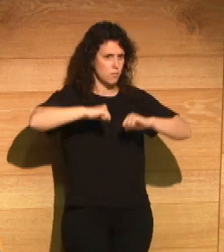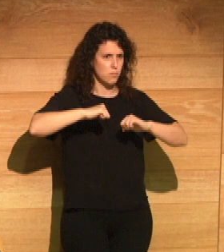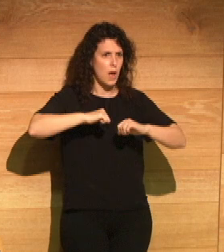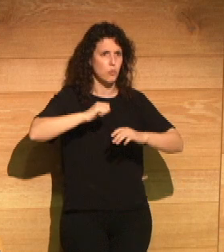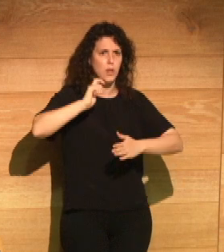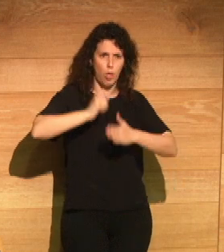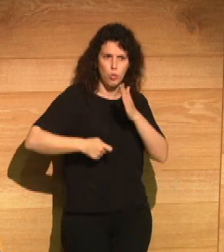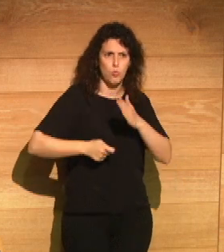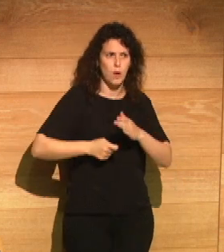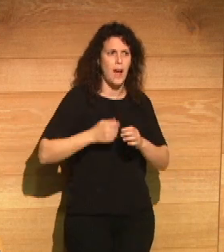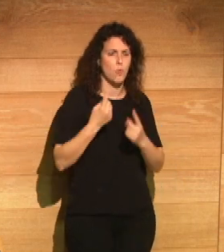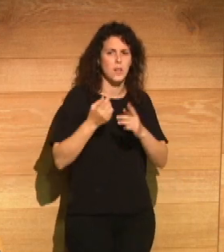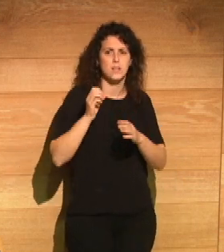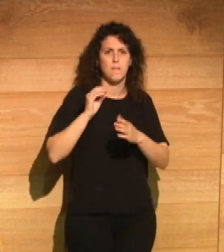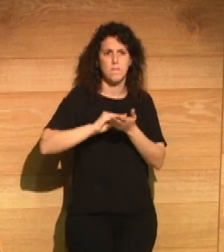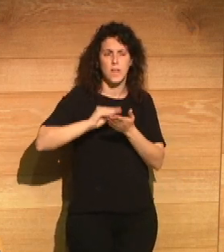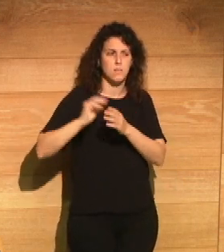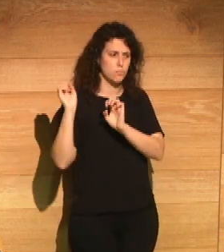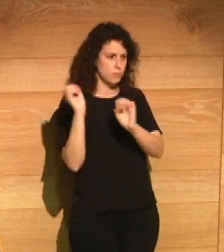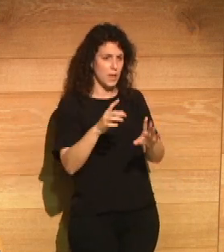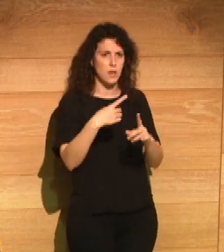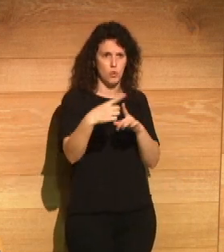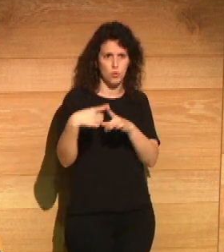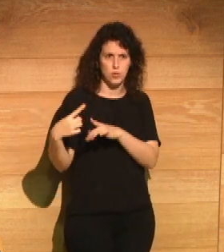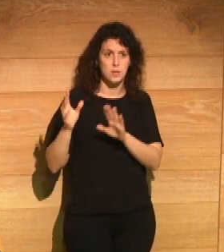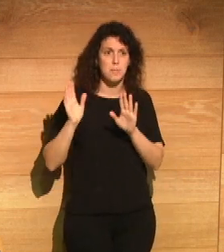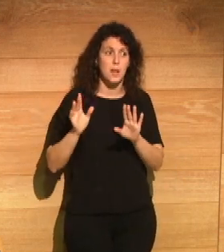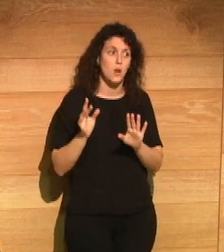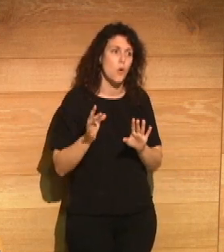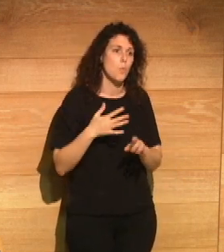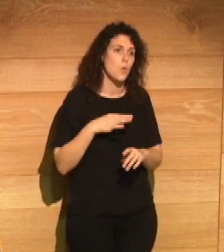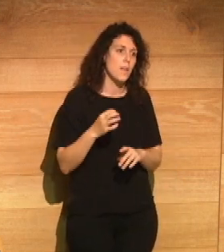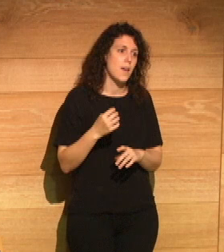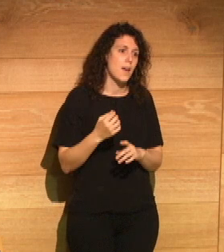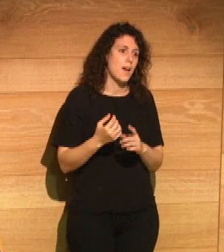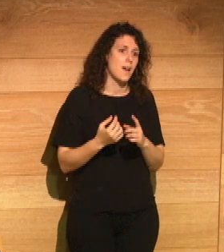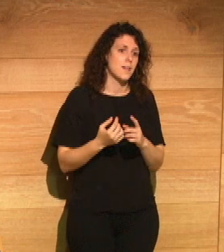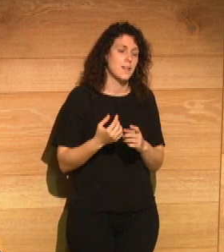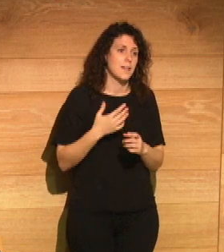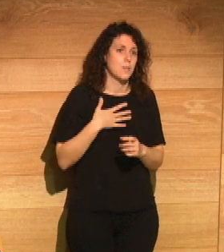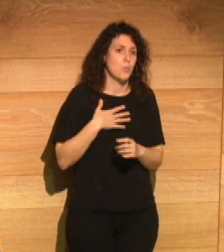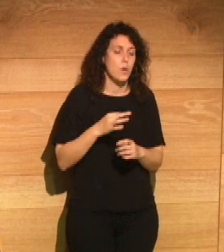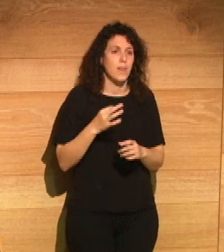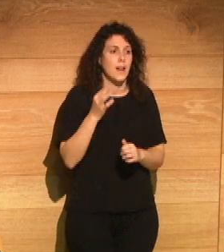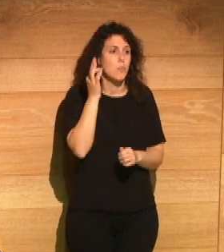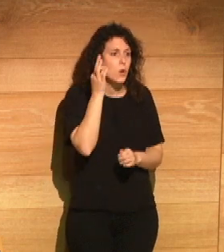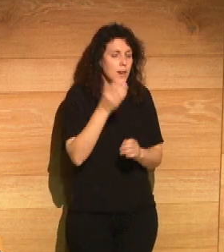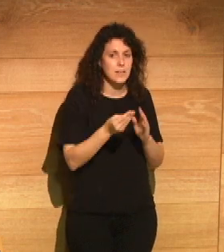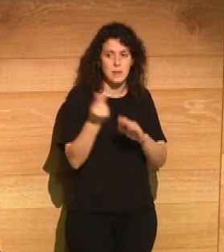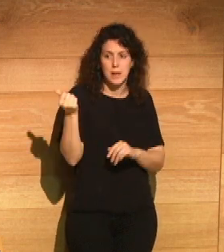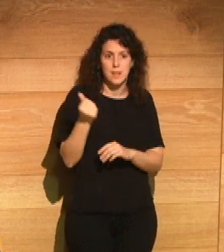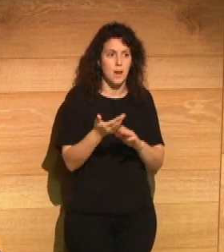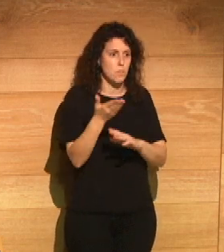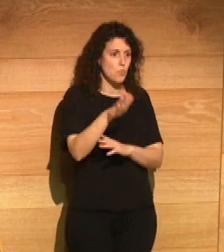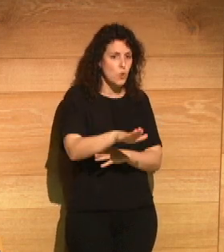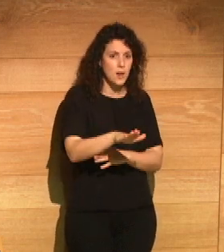veces rechaza, pero ella, a esa mujer se le escape, que esa mujer desaparezca, que esa mujer se muera, que esa mujer se le vaya